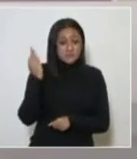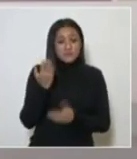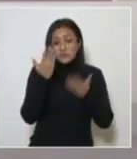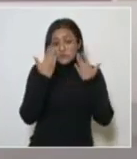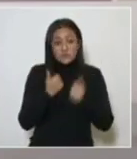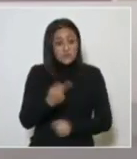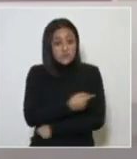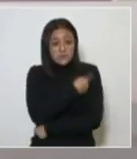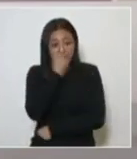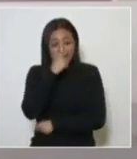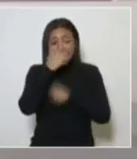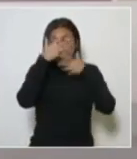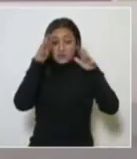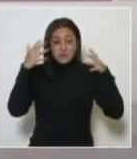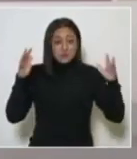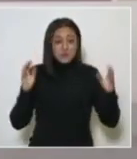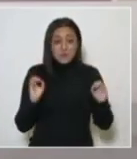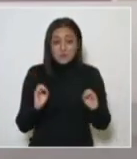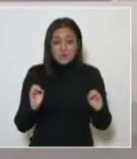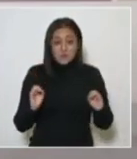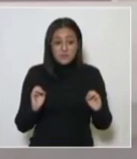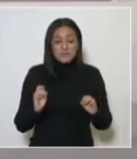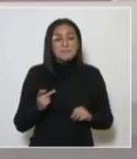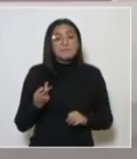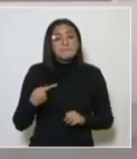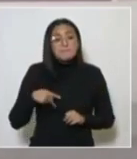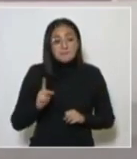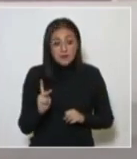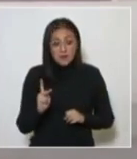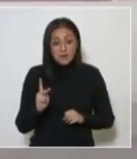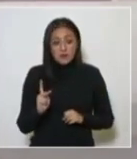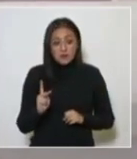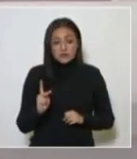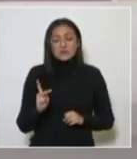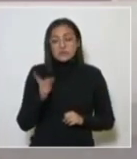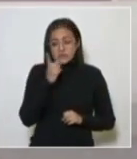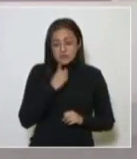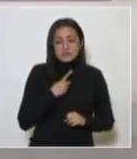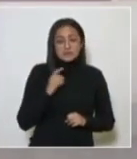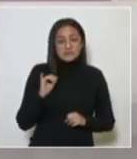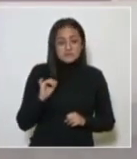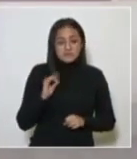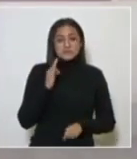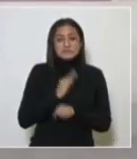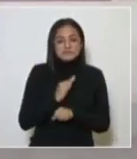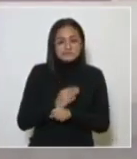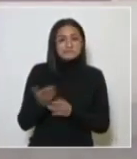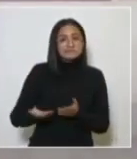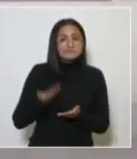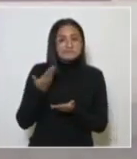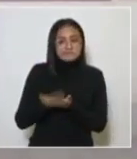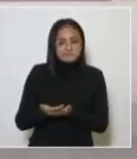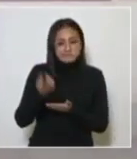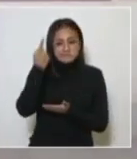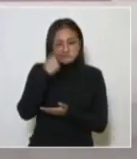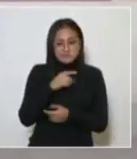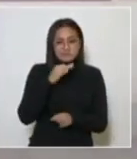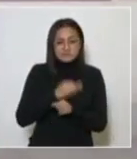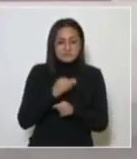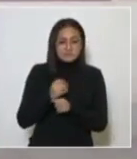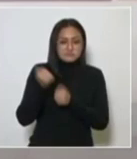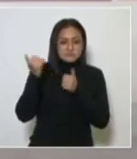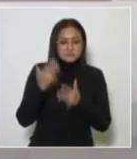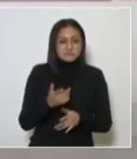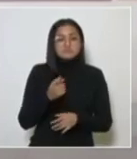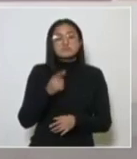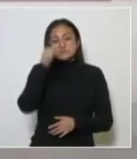hay vacuna para adulto, pero sí nos comentó que ya están en gestión para adquirir de la